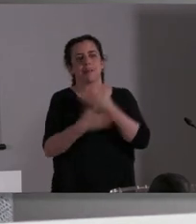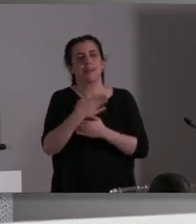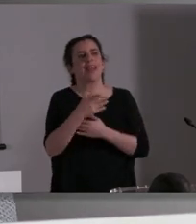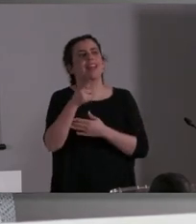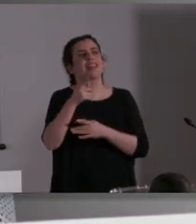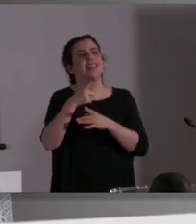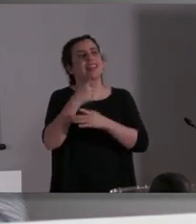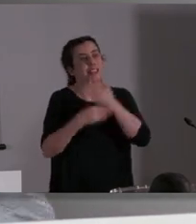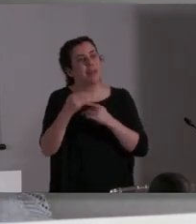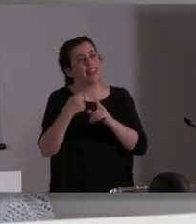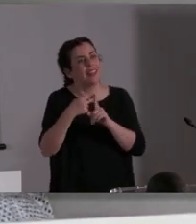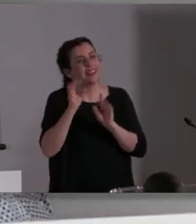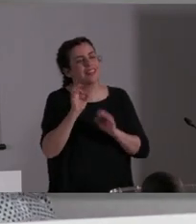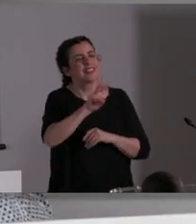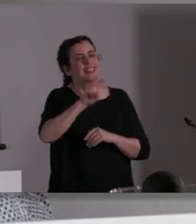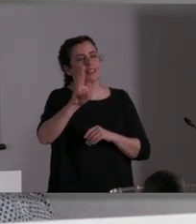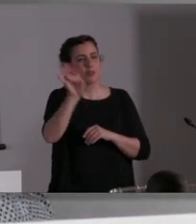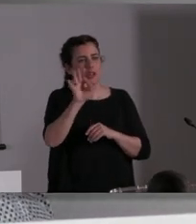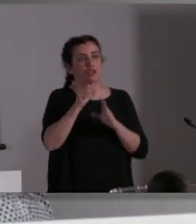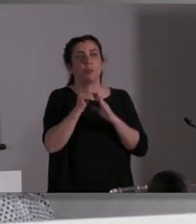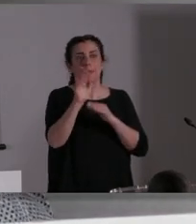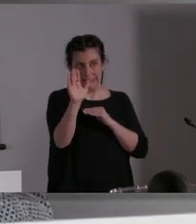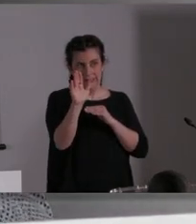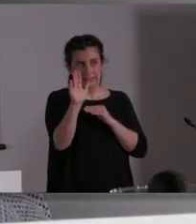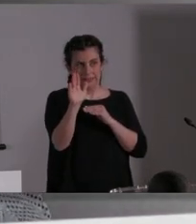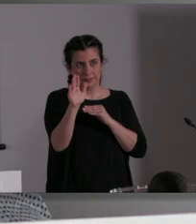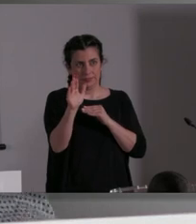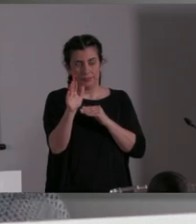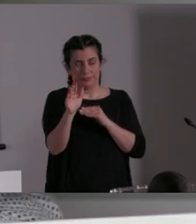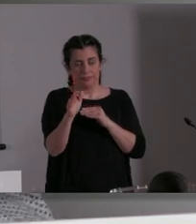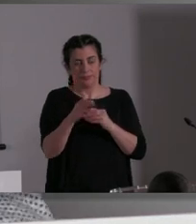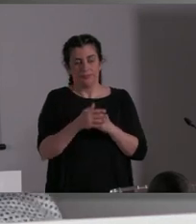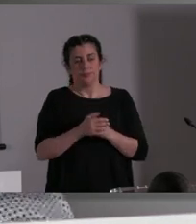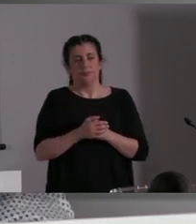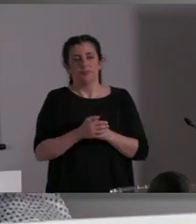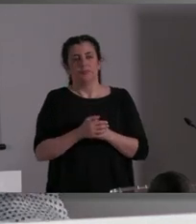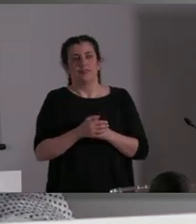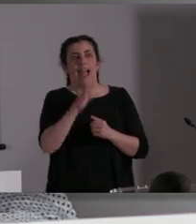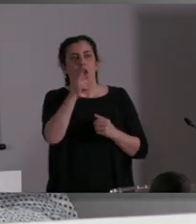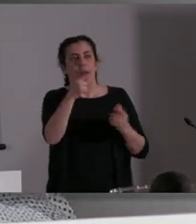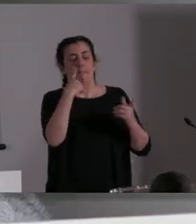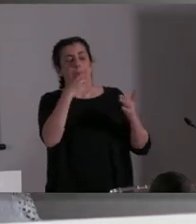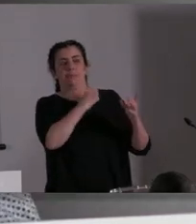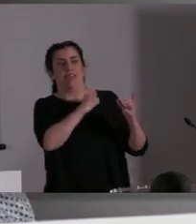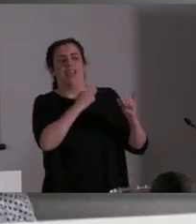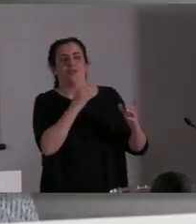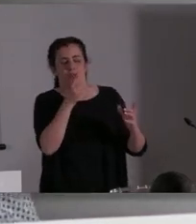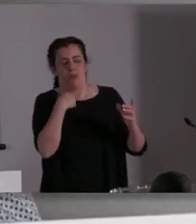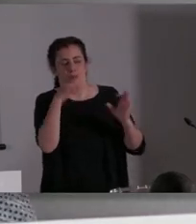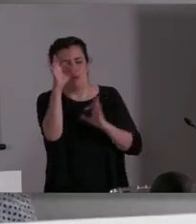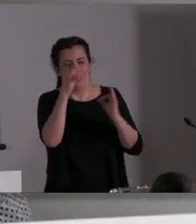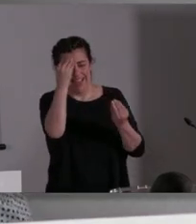33%. Con, digamos, ahora quizá me coges que no sé el porcentaje exacto, porque estamos